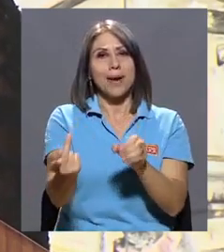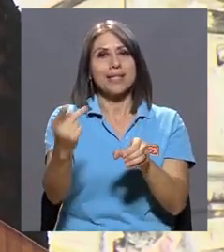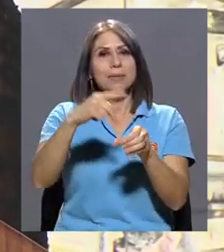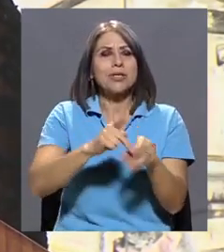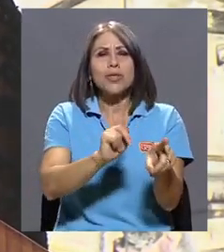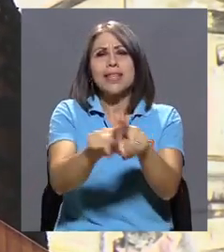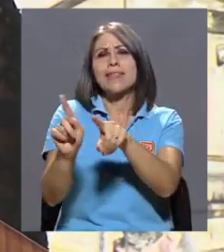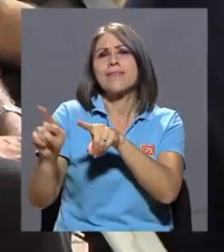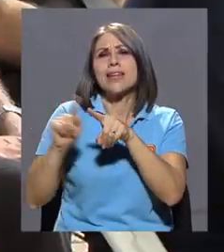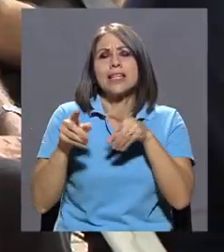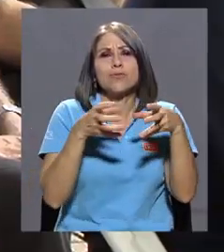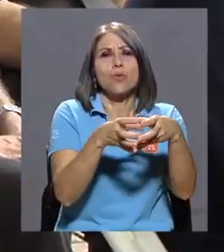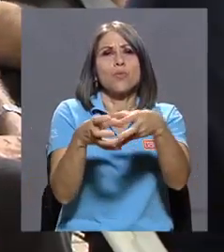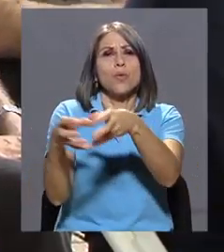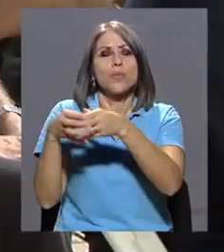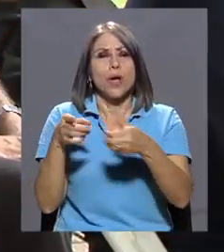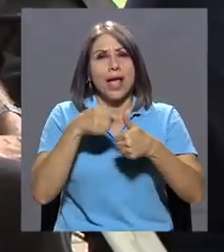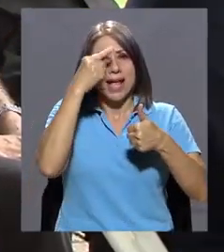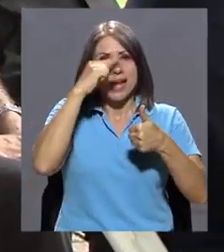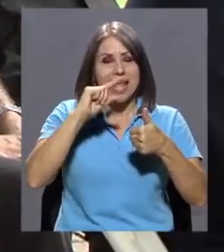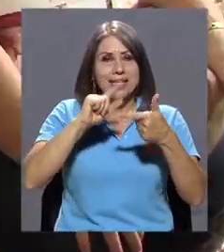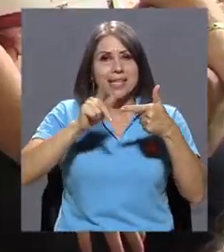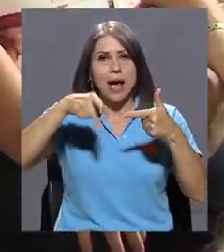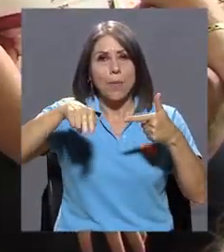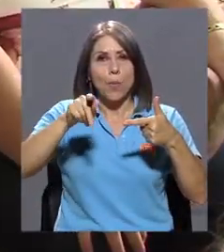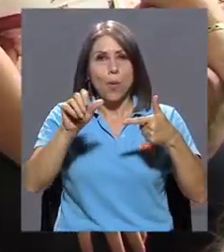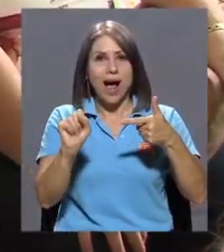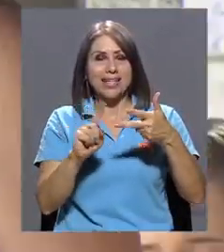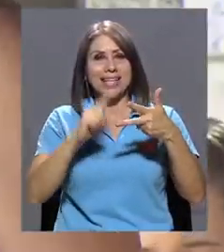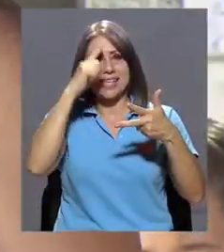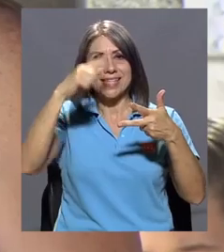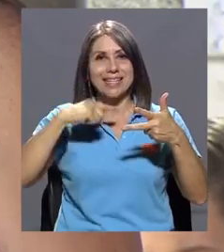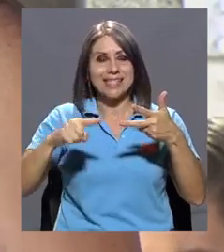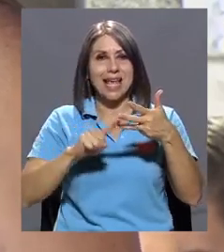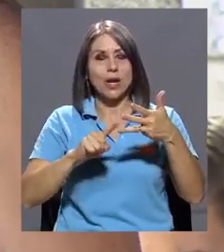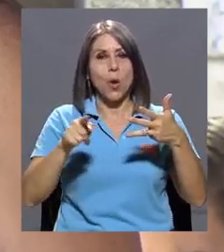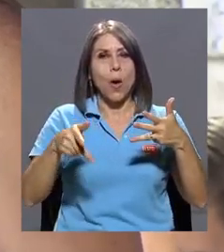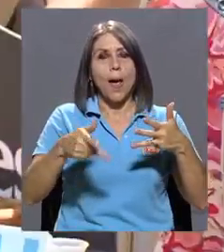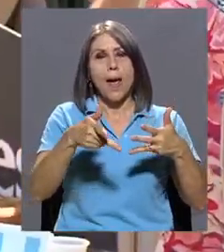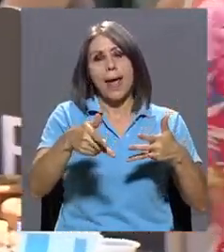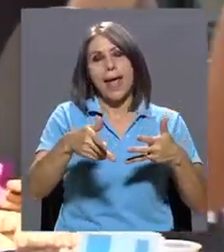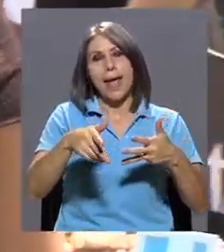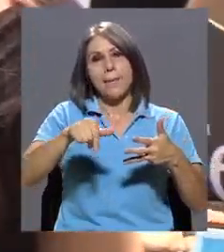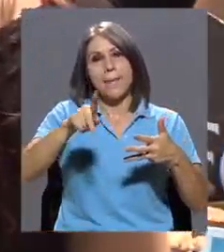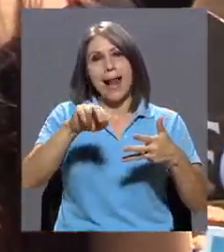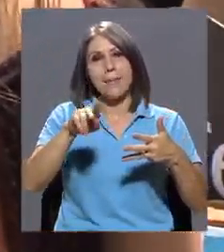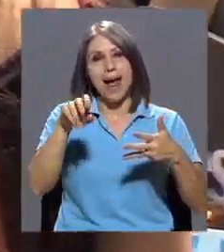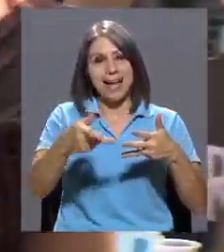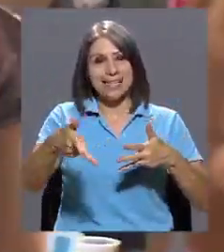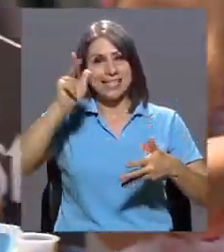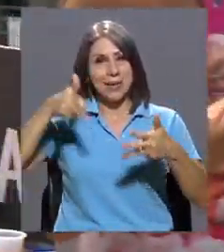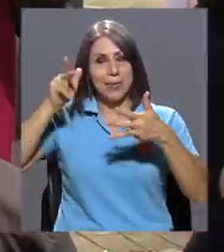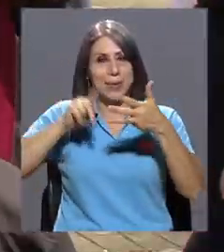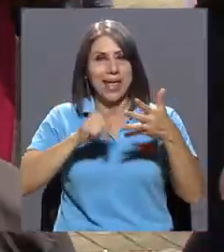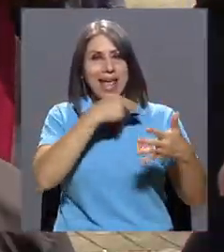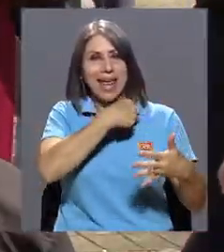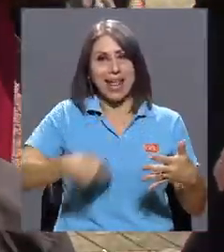de públicos diversos en los cantones de Grecia, Poás, Zarcero, Palmares y las provincias de Heredia y